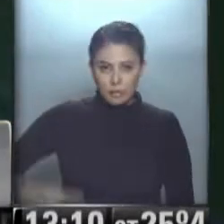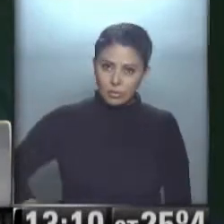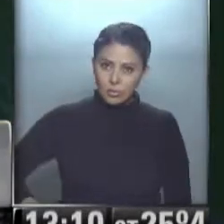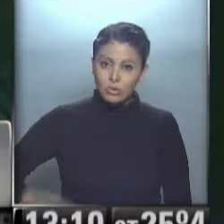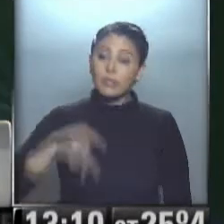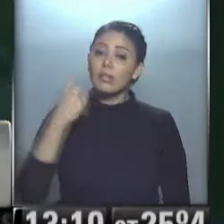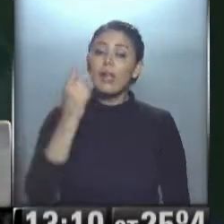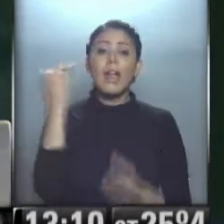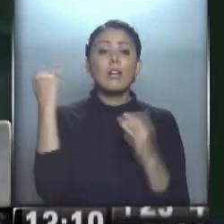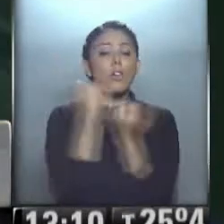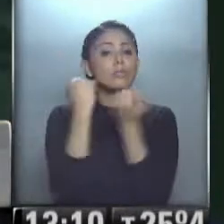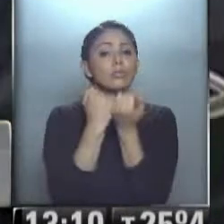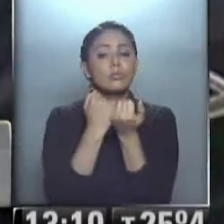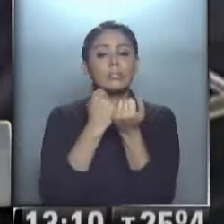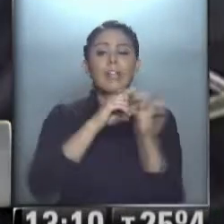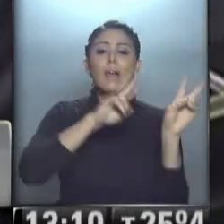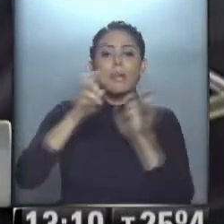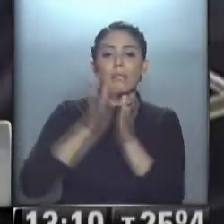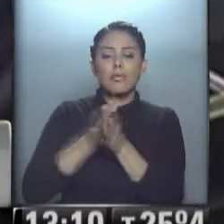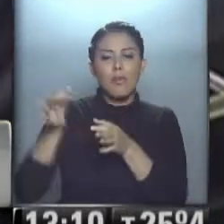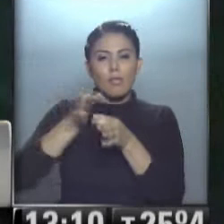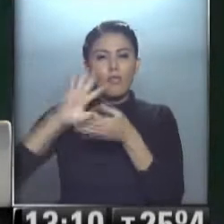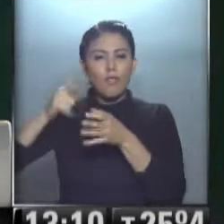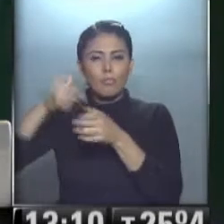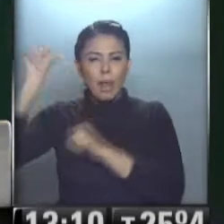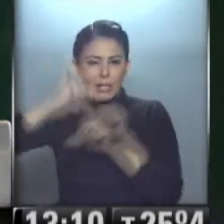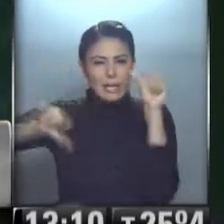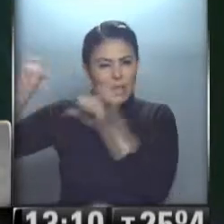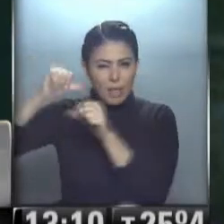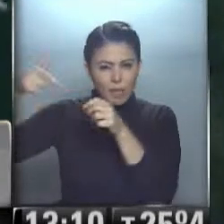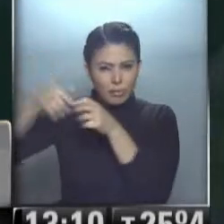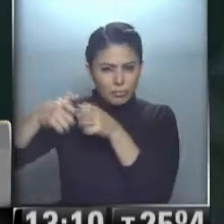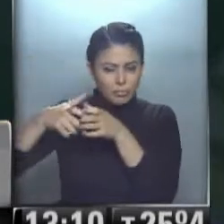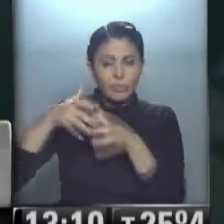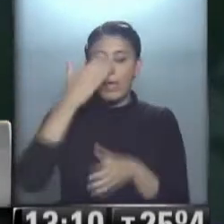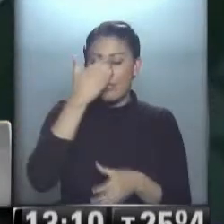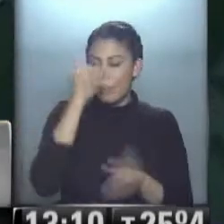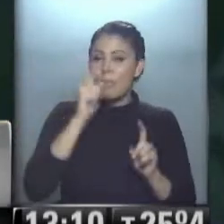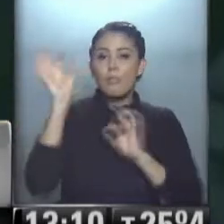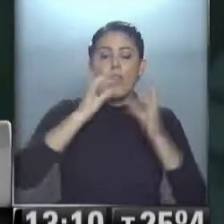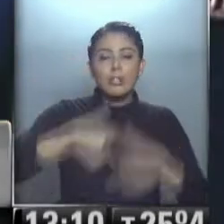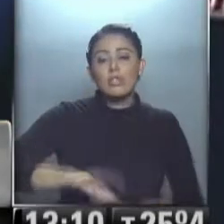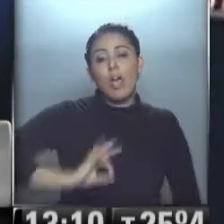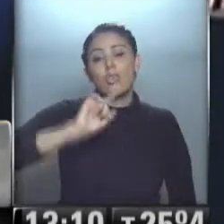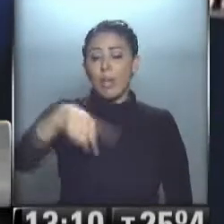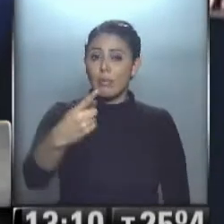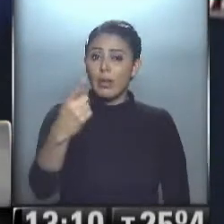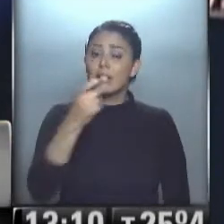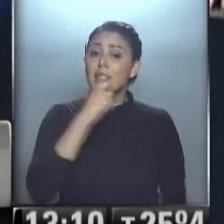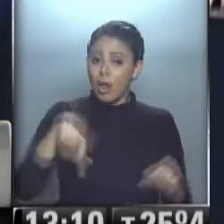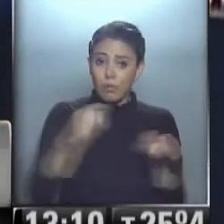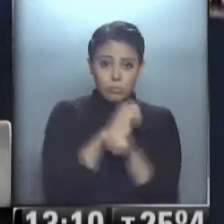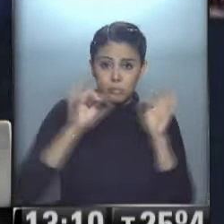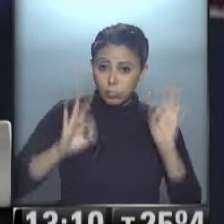regulará la situación de los óvulos fecundados artificialmente el proyecto que será debatido en diputados el año entrante una vez aprobado y sancionado